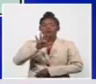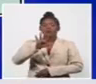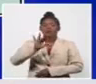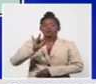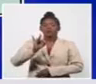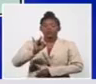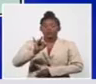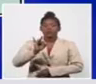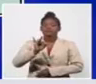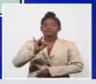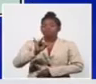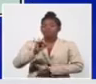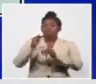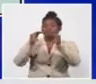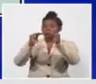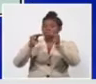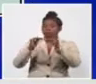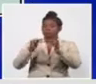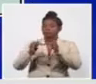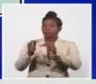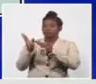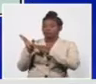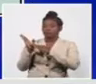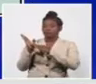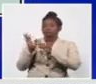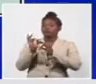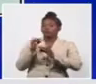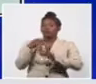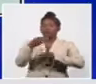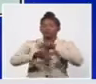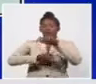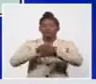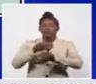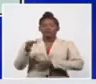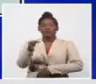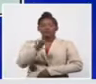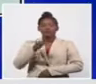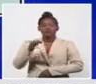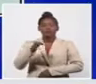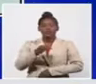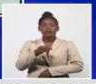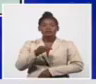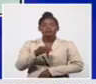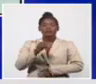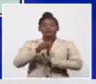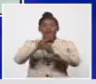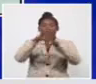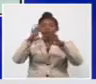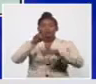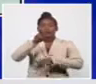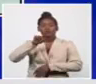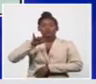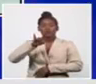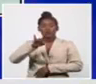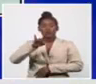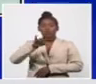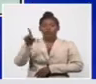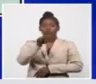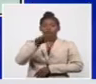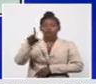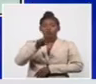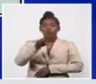casos autóctonos, ya lo habíamos comentado. Del municipio Madruga, 29 y 11 de Santa Cruz del